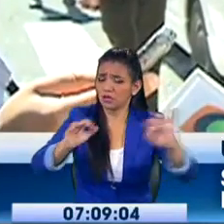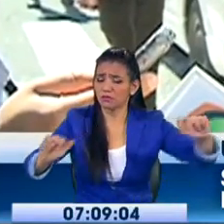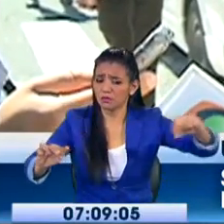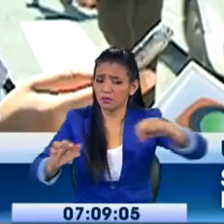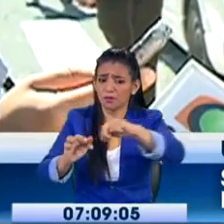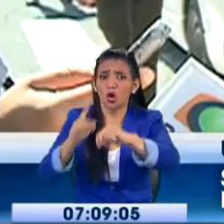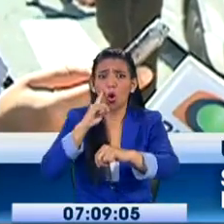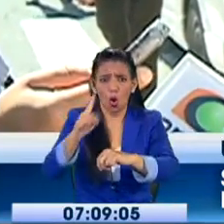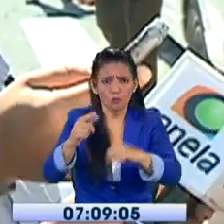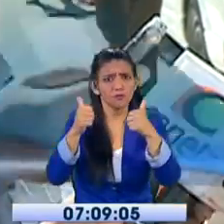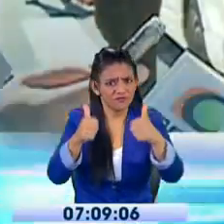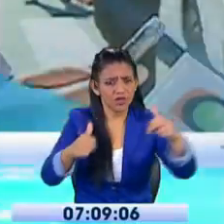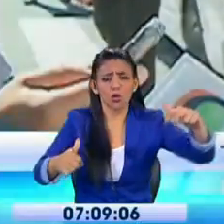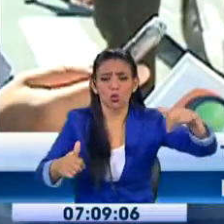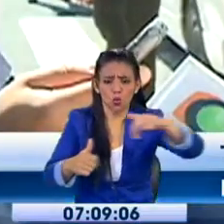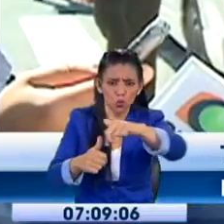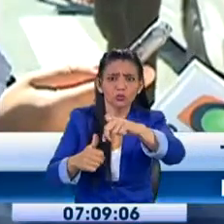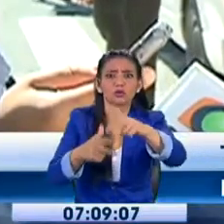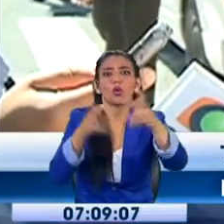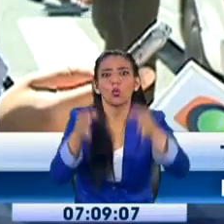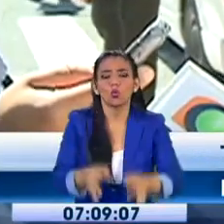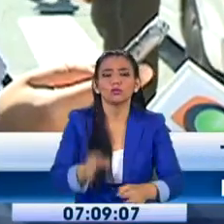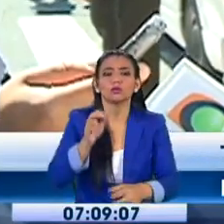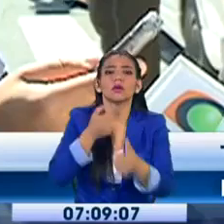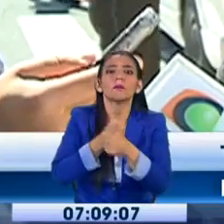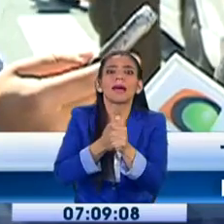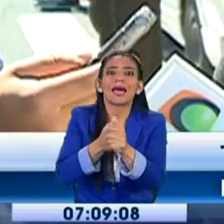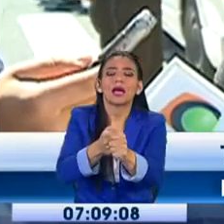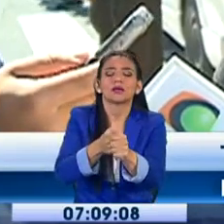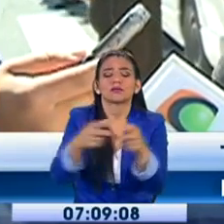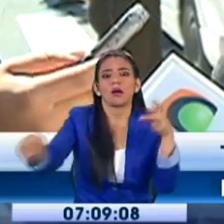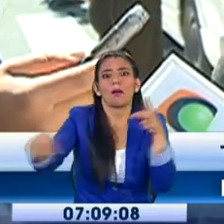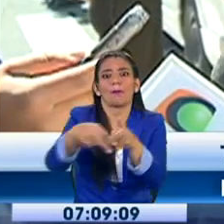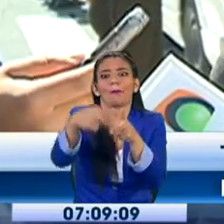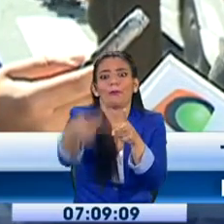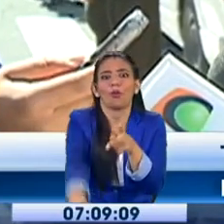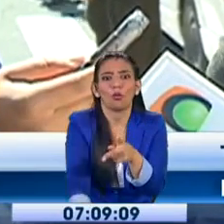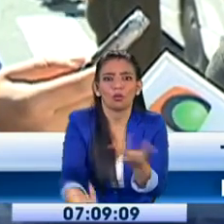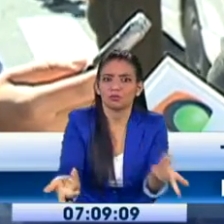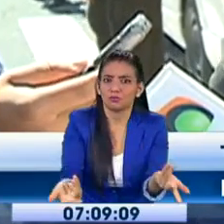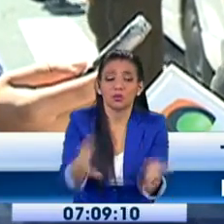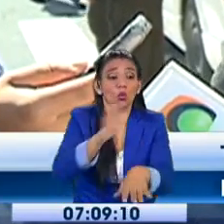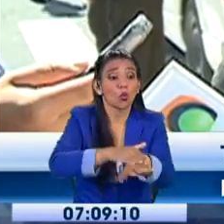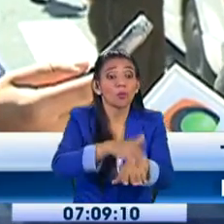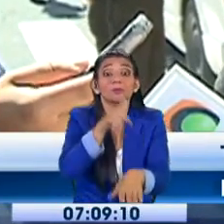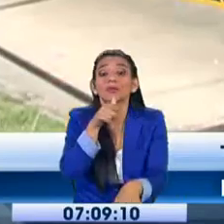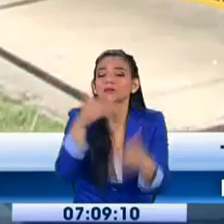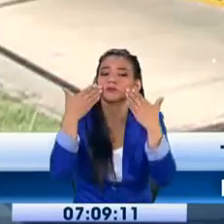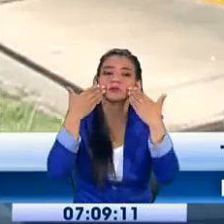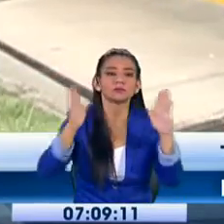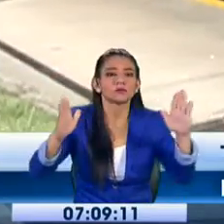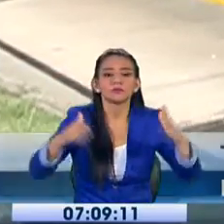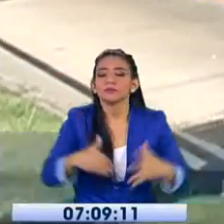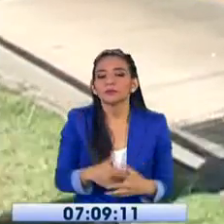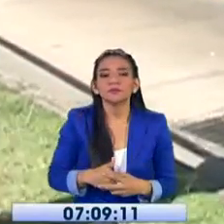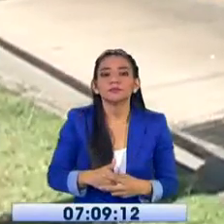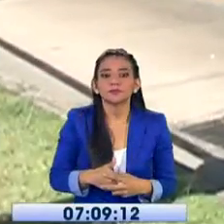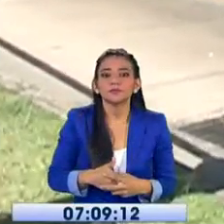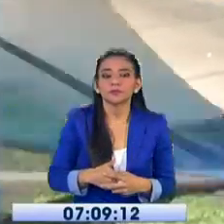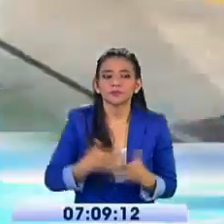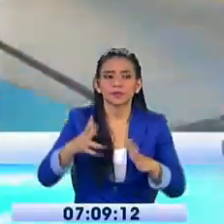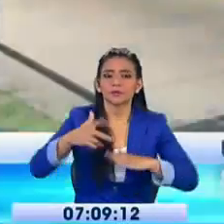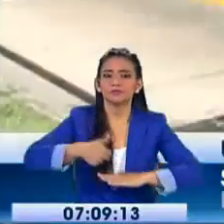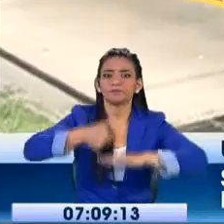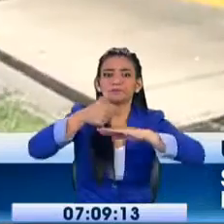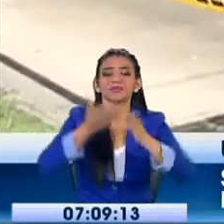que el ciudadano estaba cruzando y cuando fue alcanzado por la Metrovía. No sabría decirle quién tuvo la culpa en este caso. Hasta el lugar llegaron agentes